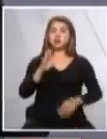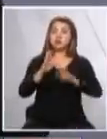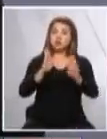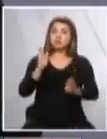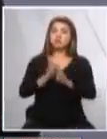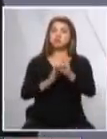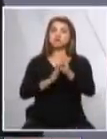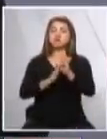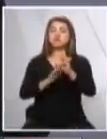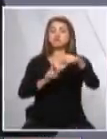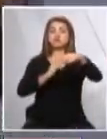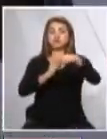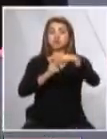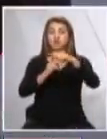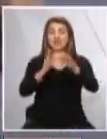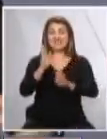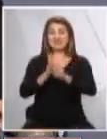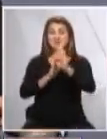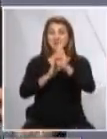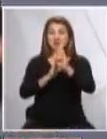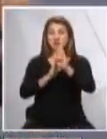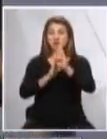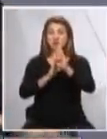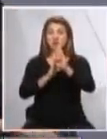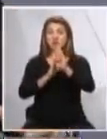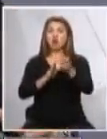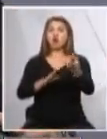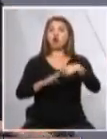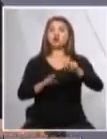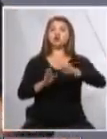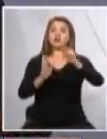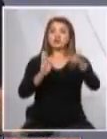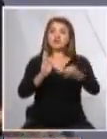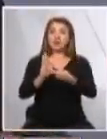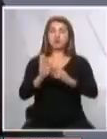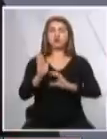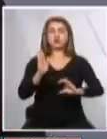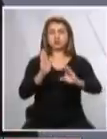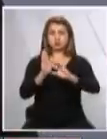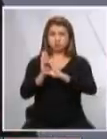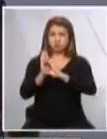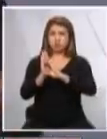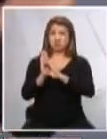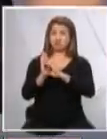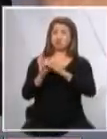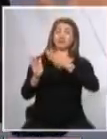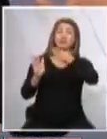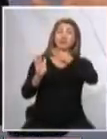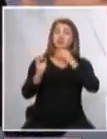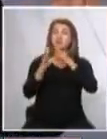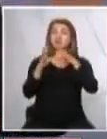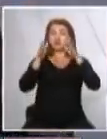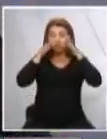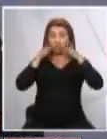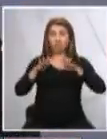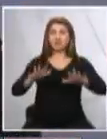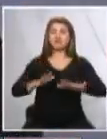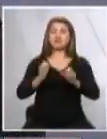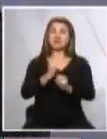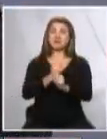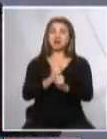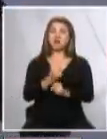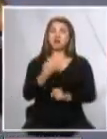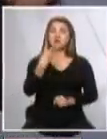pro crecimiento, meterle encima además un cambio en la constitución creo que sería fatal. Es decir, la esperanza de volver a